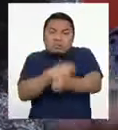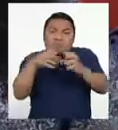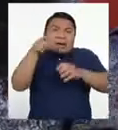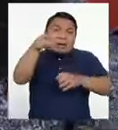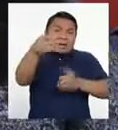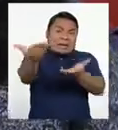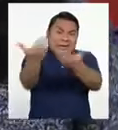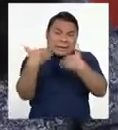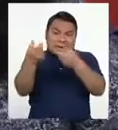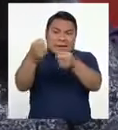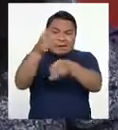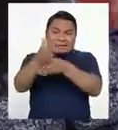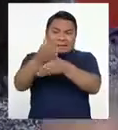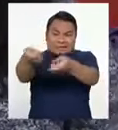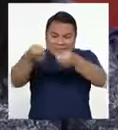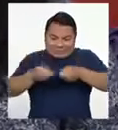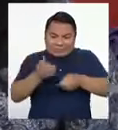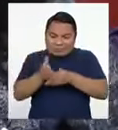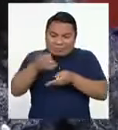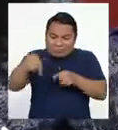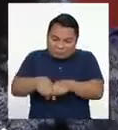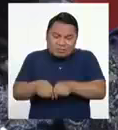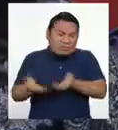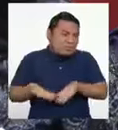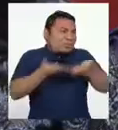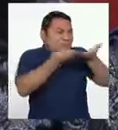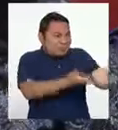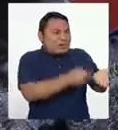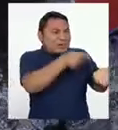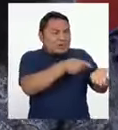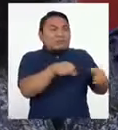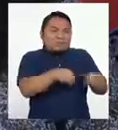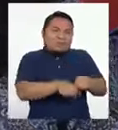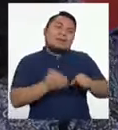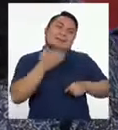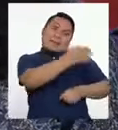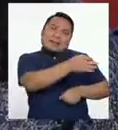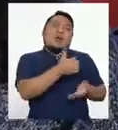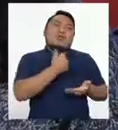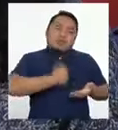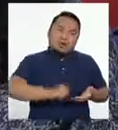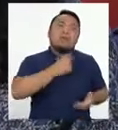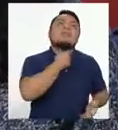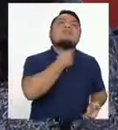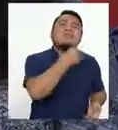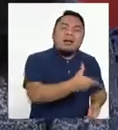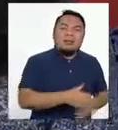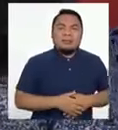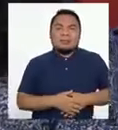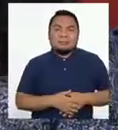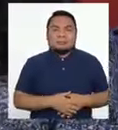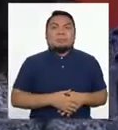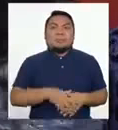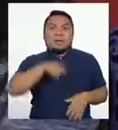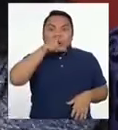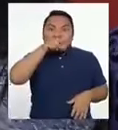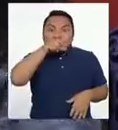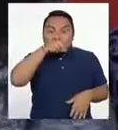que pueda ir a la avellaneda a sacarle a su pollito la avellana. Así que la gallina,